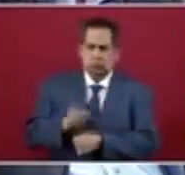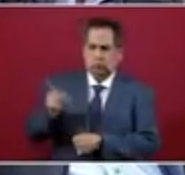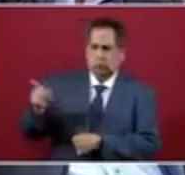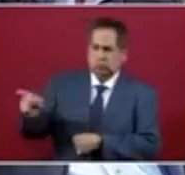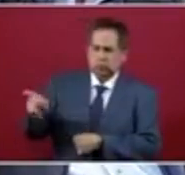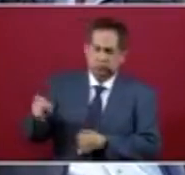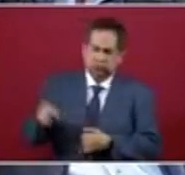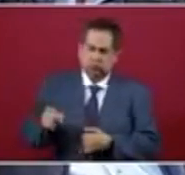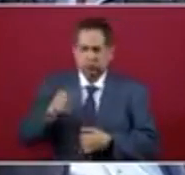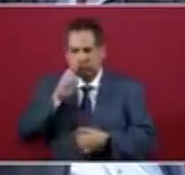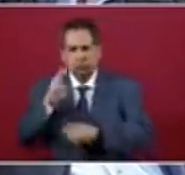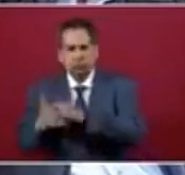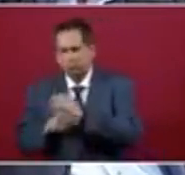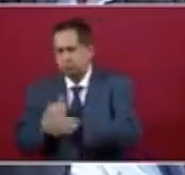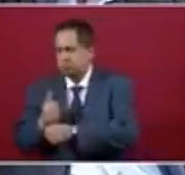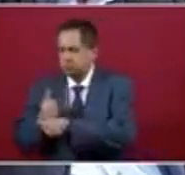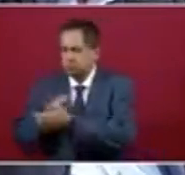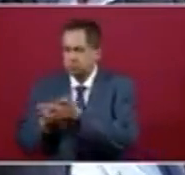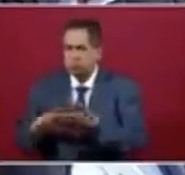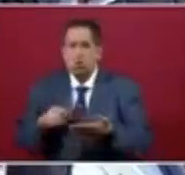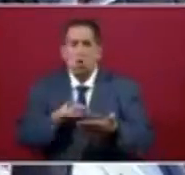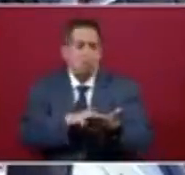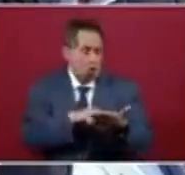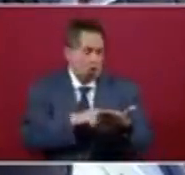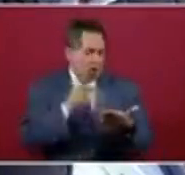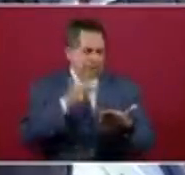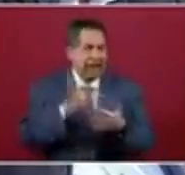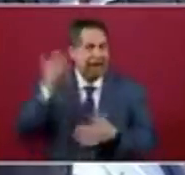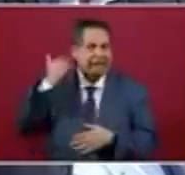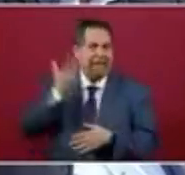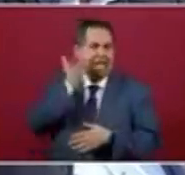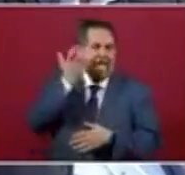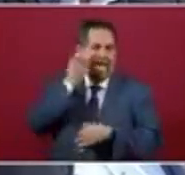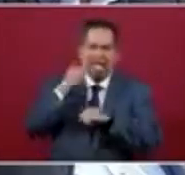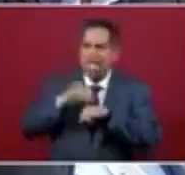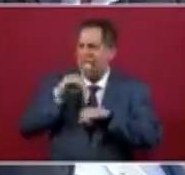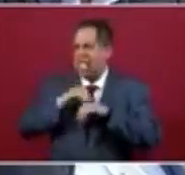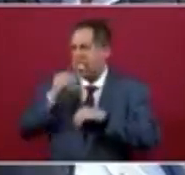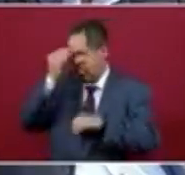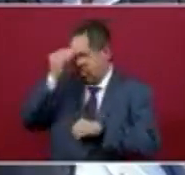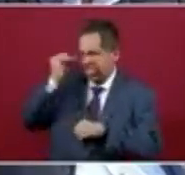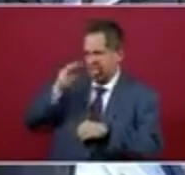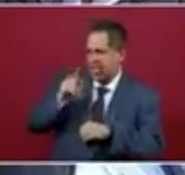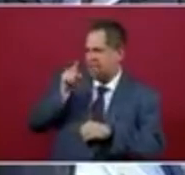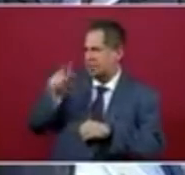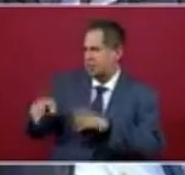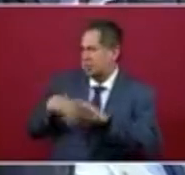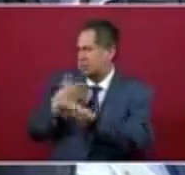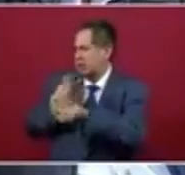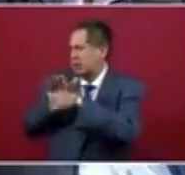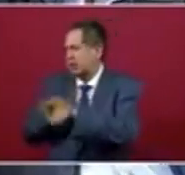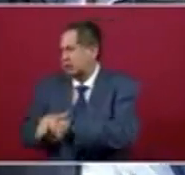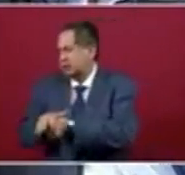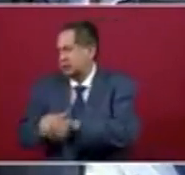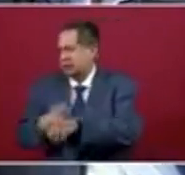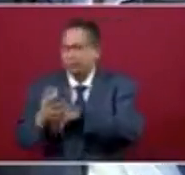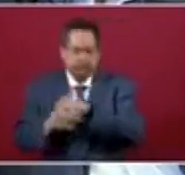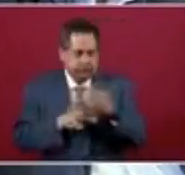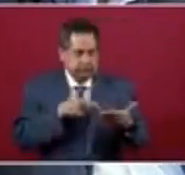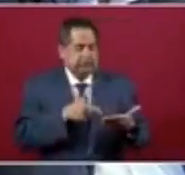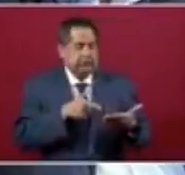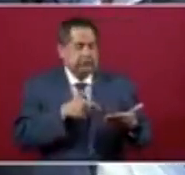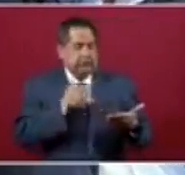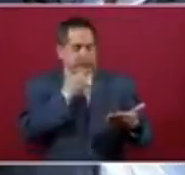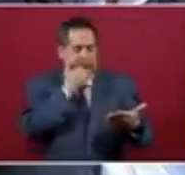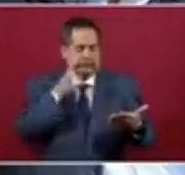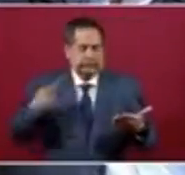fueron pues aplastados en su momento, y que fuera el Estado quien ofreciera una disculpa a ellos porque